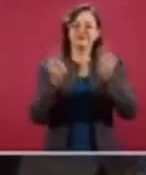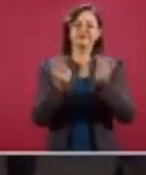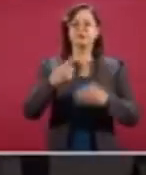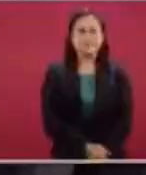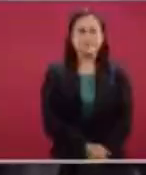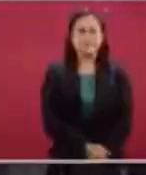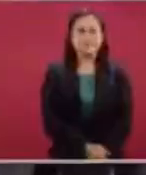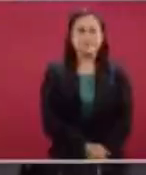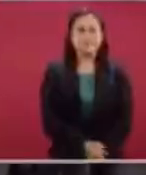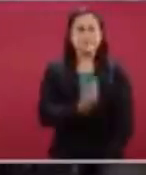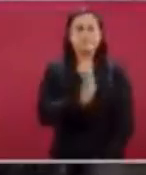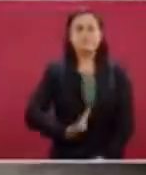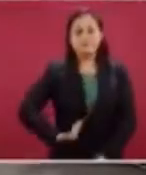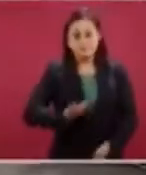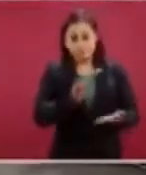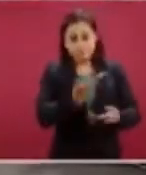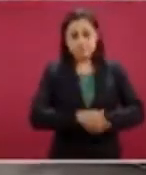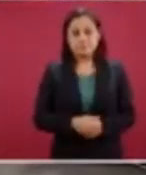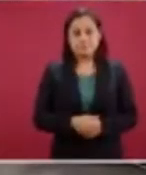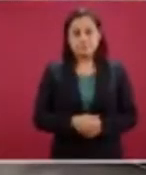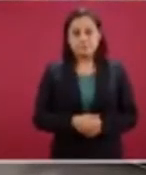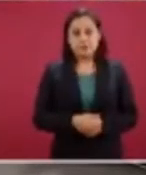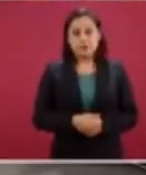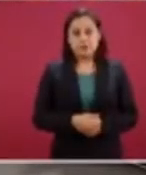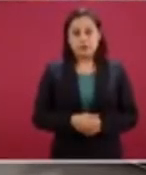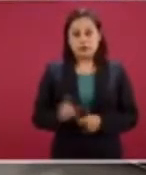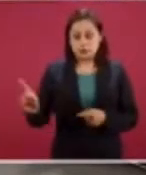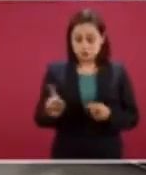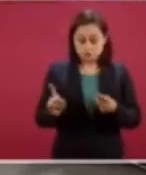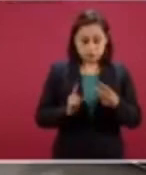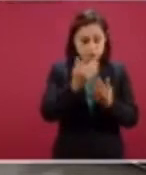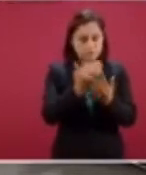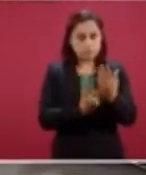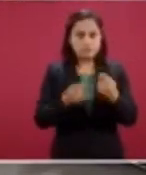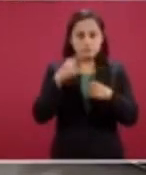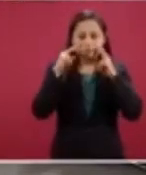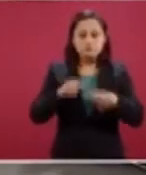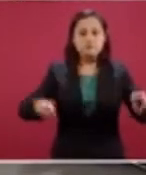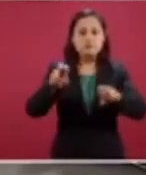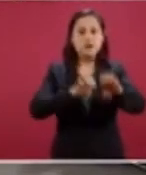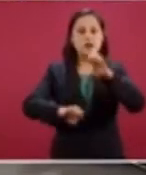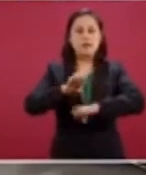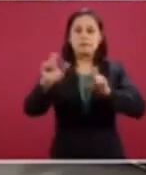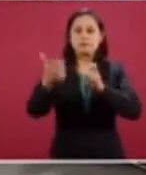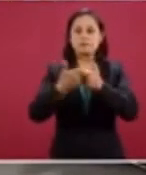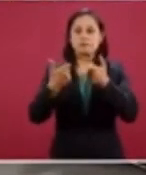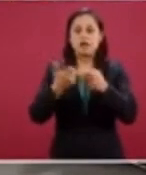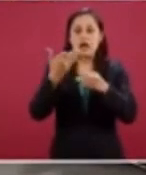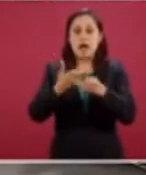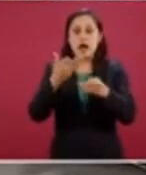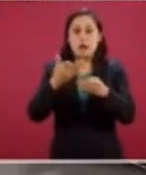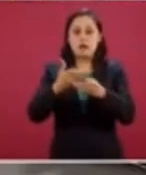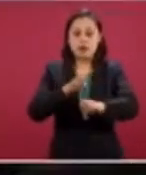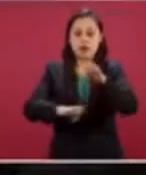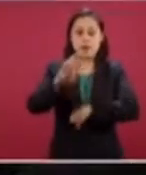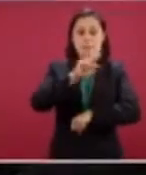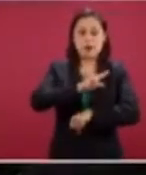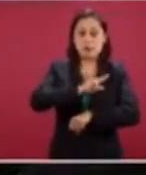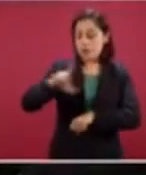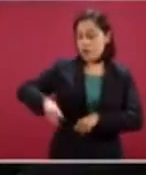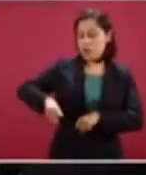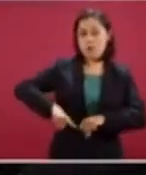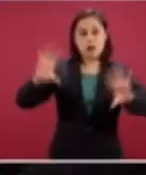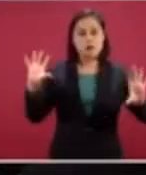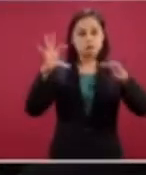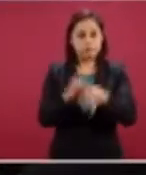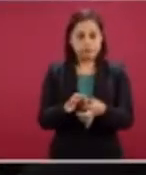del país. Señor presidente, con esto, ante todos los empresarios, aquí muchos inversionistas, ¿es un compromiso real entre el gobierno y la industria privada para apuntar al